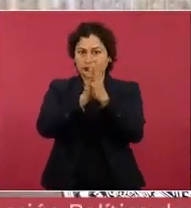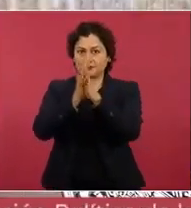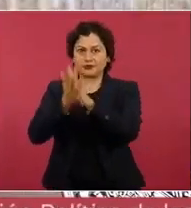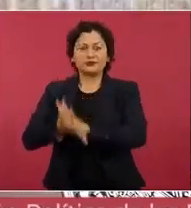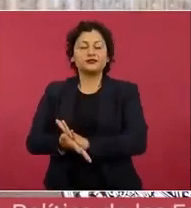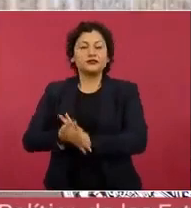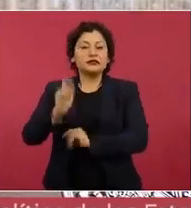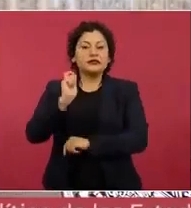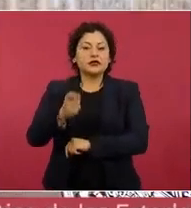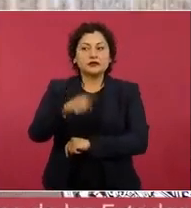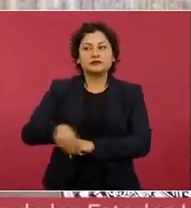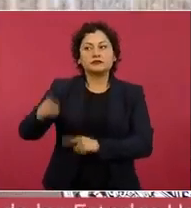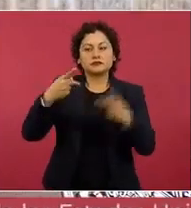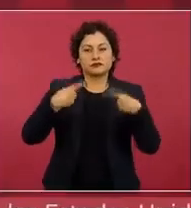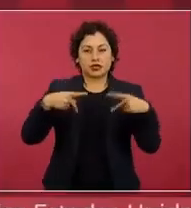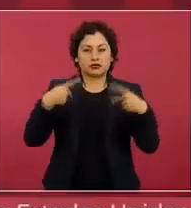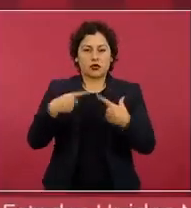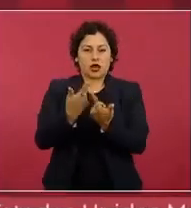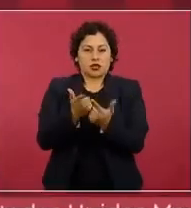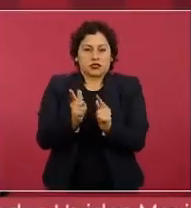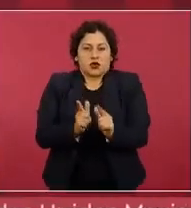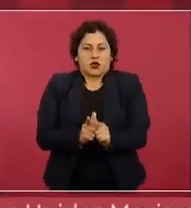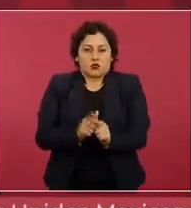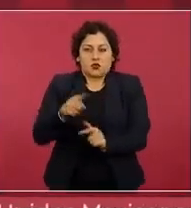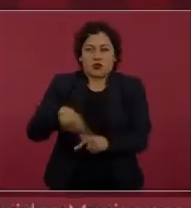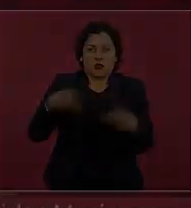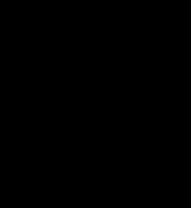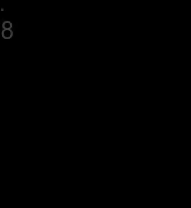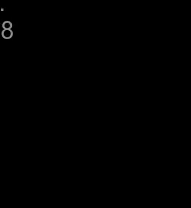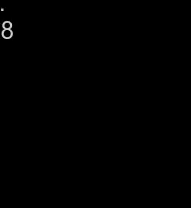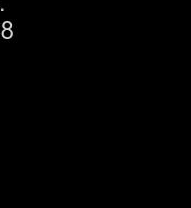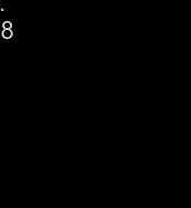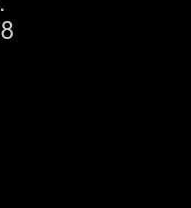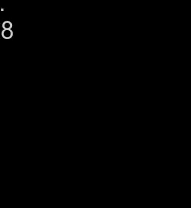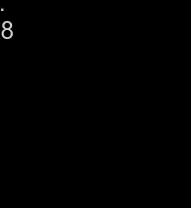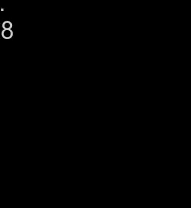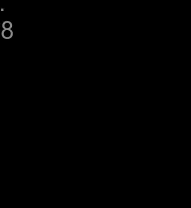nuestros adversarios, los conservadores, pues están